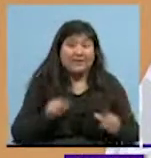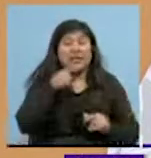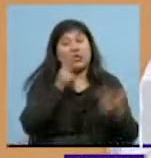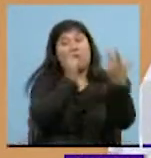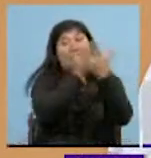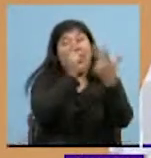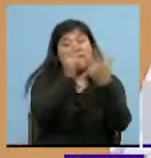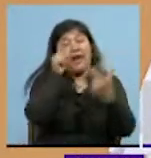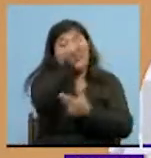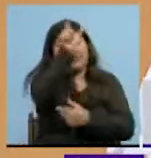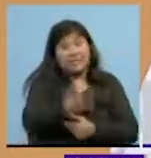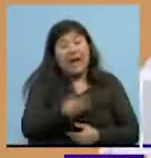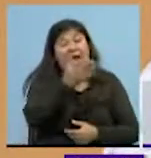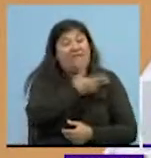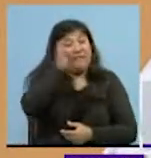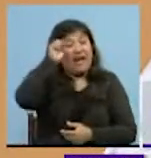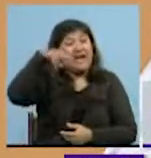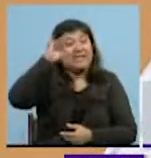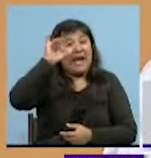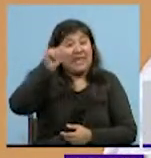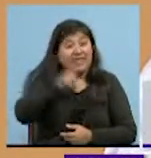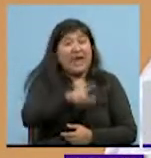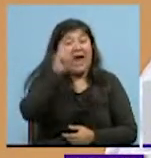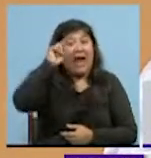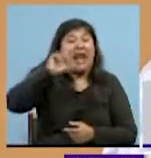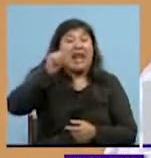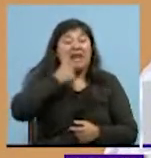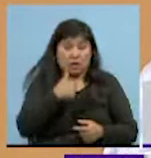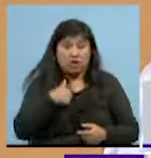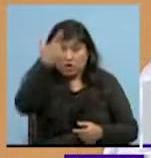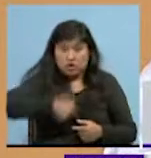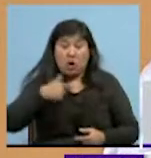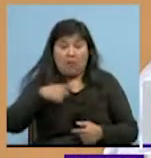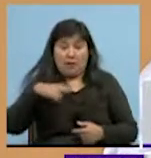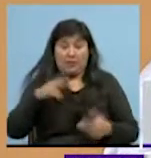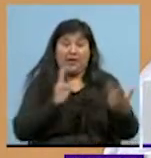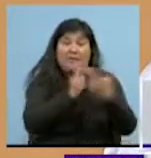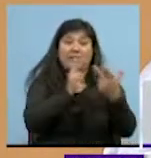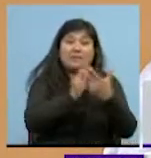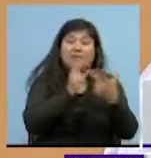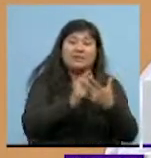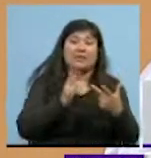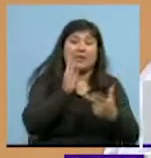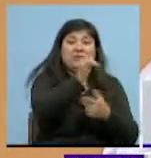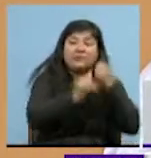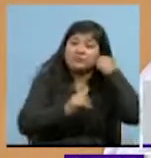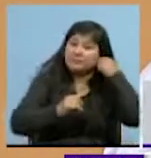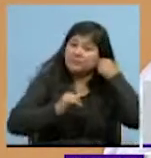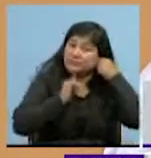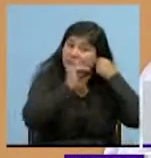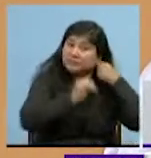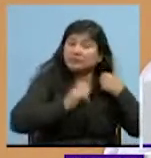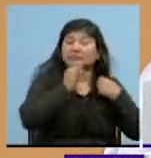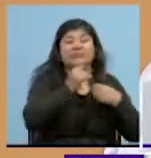Fernanda, no me acuerdo el apellido, Elías, con ella para preguntarle qué sucedió de esto que me estoy enterando ahora.